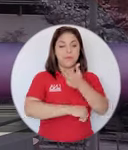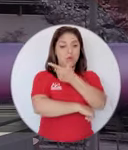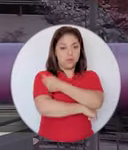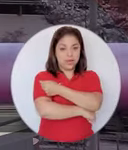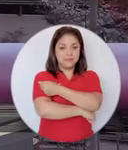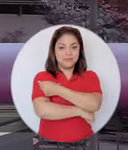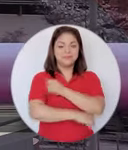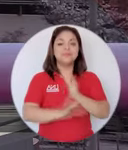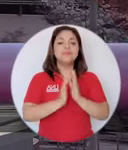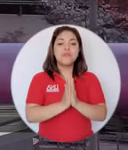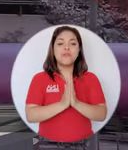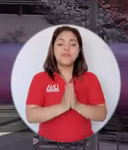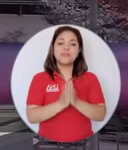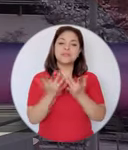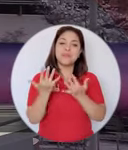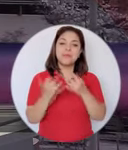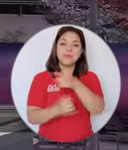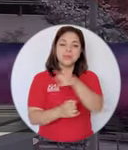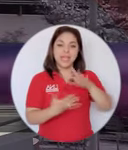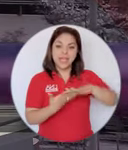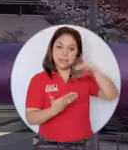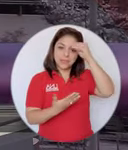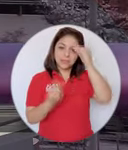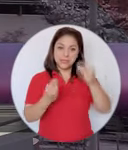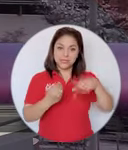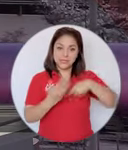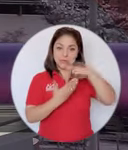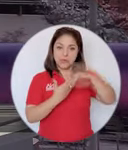sus niños y niñas a vacunar. Le esperamos que hayan